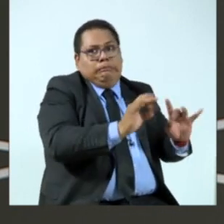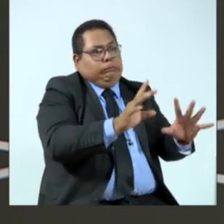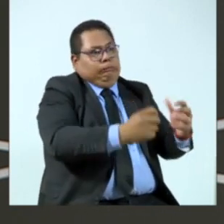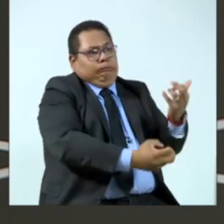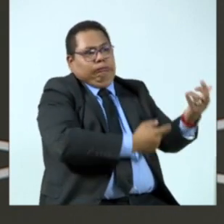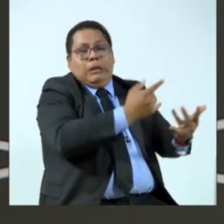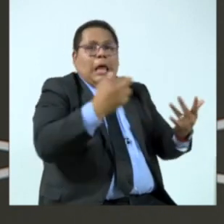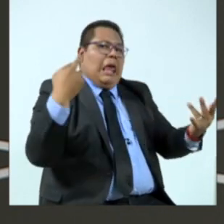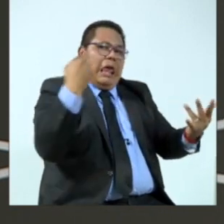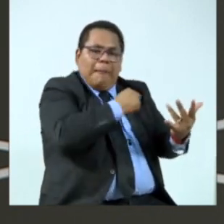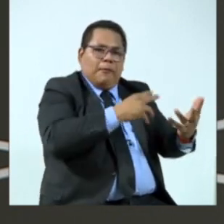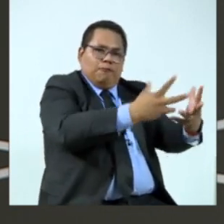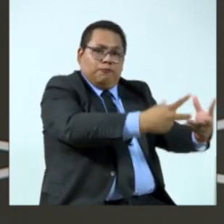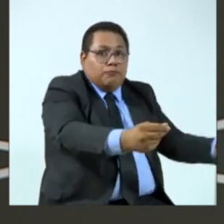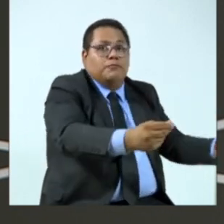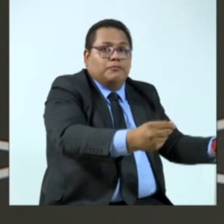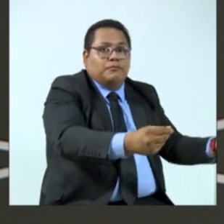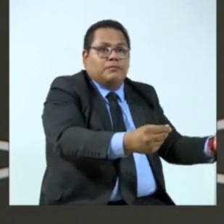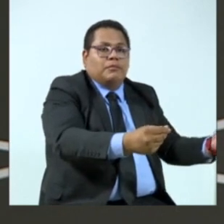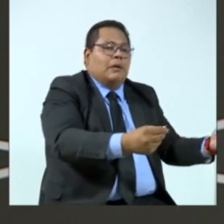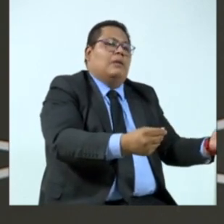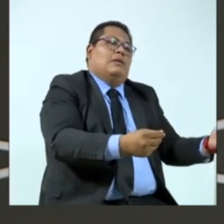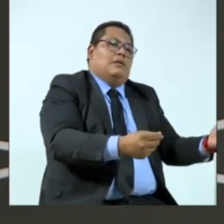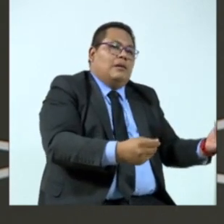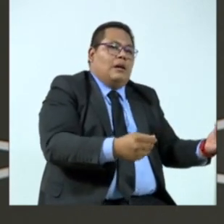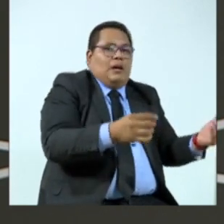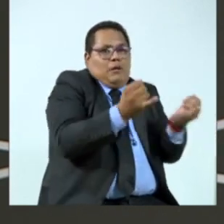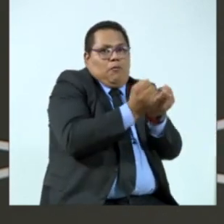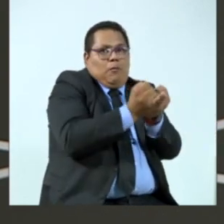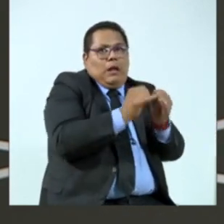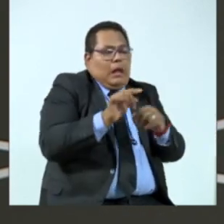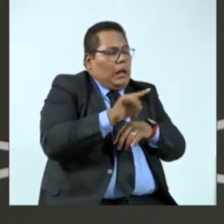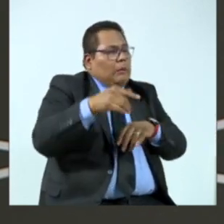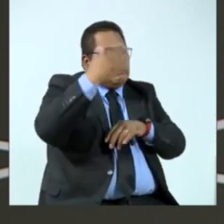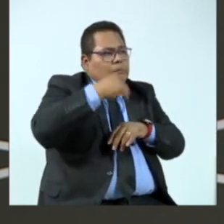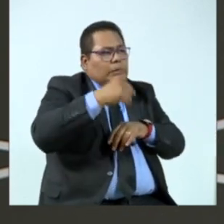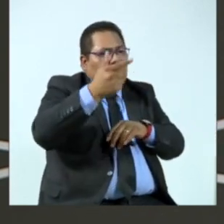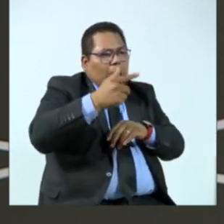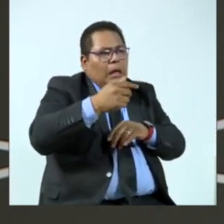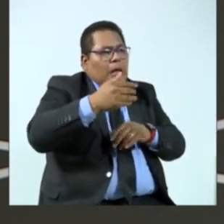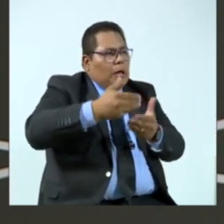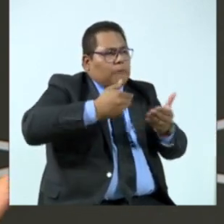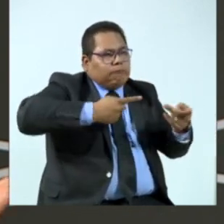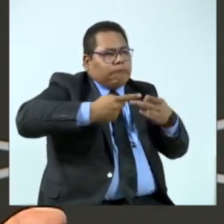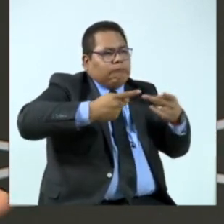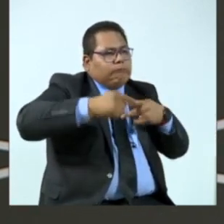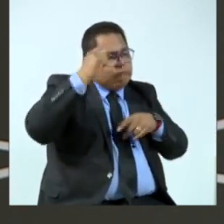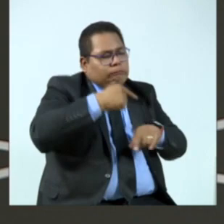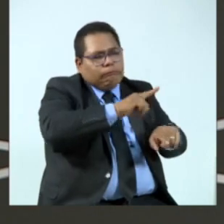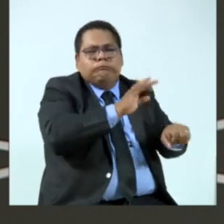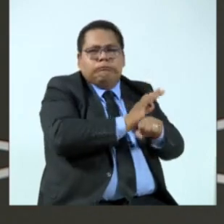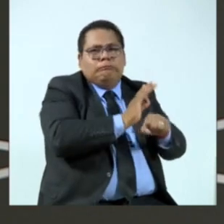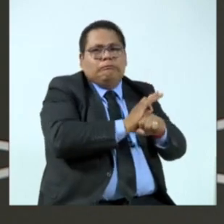de la mejor manera y y poder utilizar todas las estrategias y todo nuestro estado de fuerza para poderlos atender en esta temporada